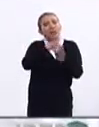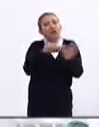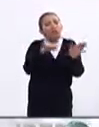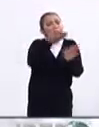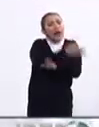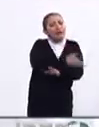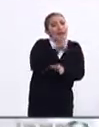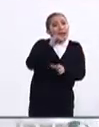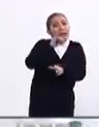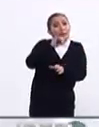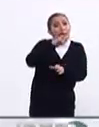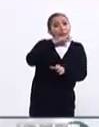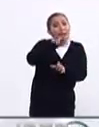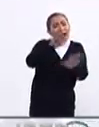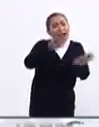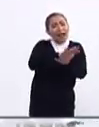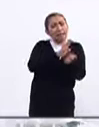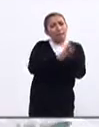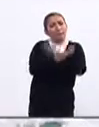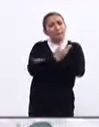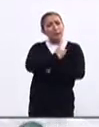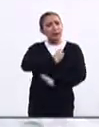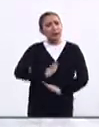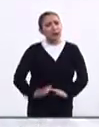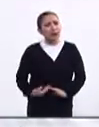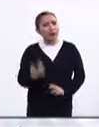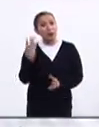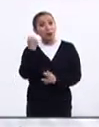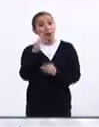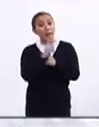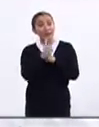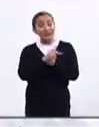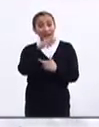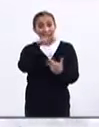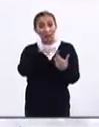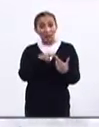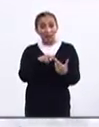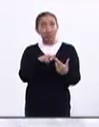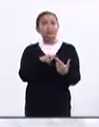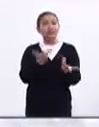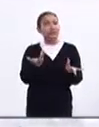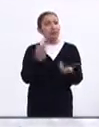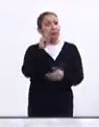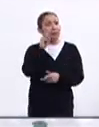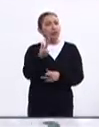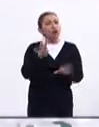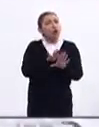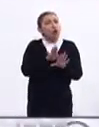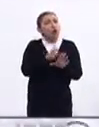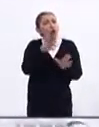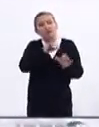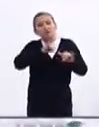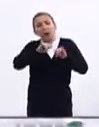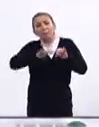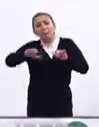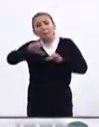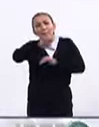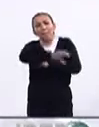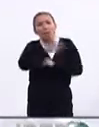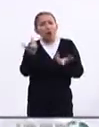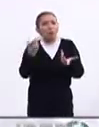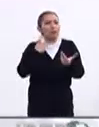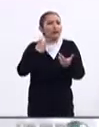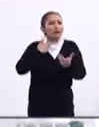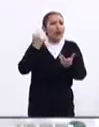dejó en Iberoamérica un cambio de mandatarios en 9 países de nuestra región y pues veamos cómo quedó el mapa de acuerdo con las